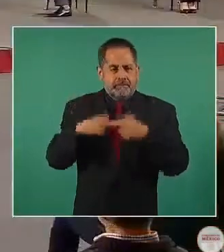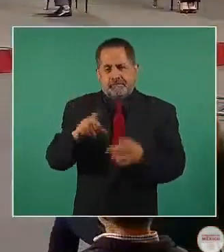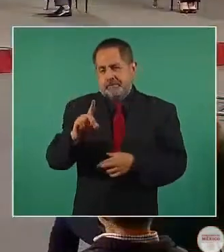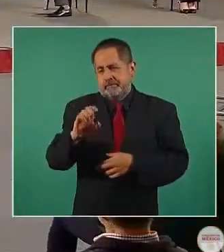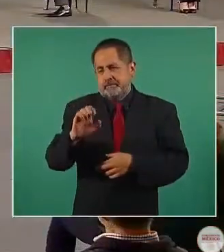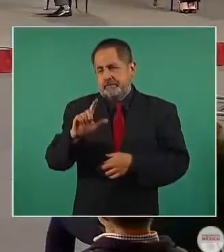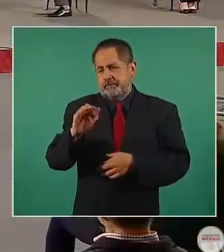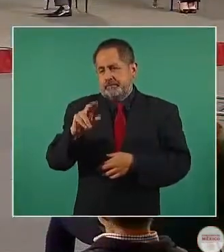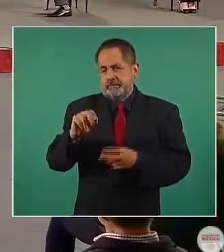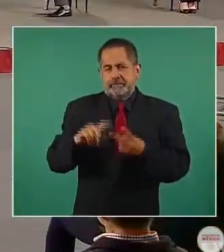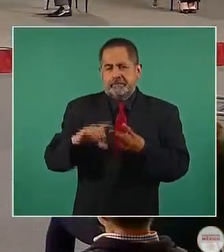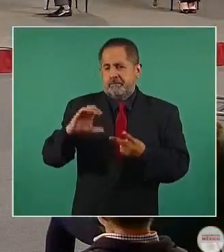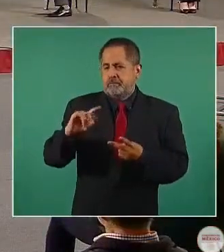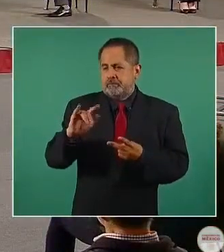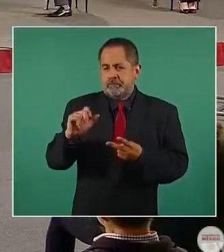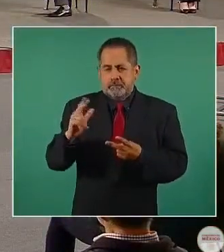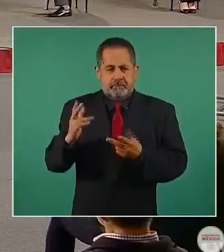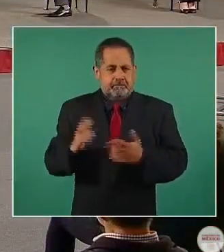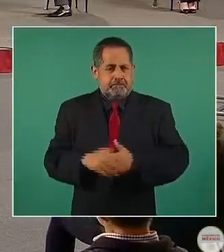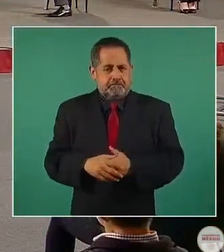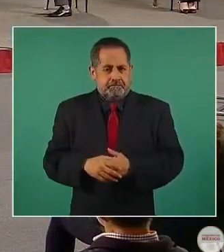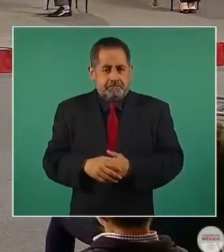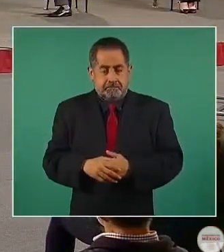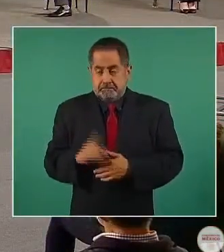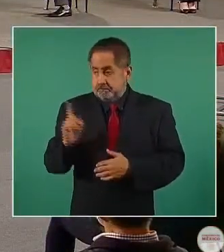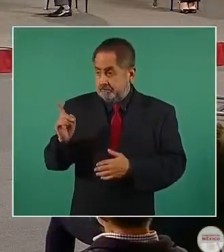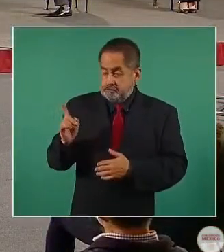Ya con esta participación